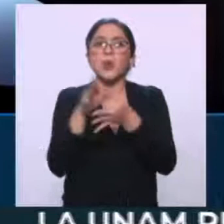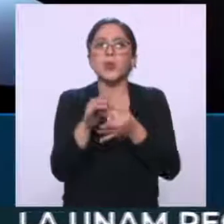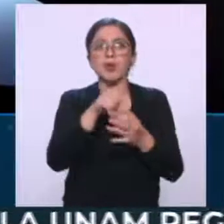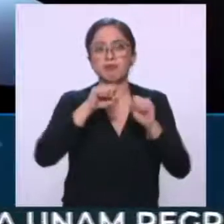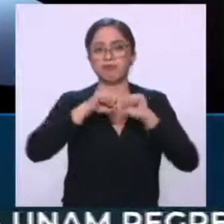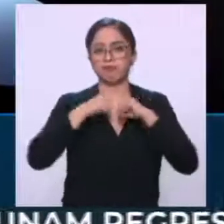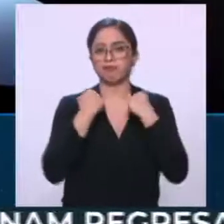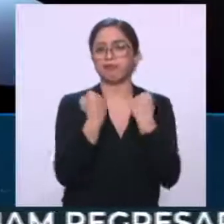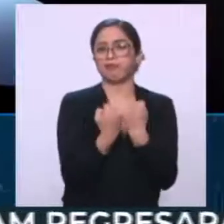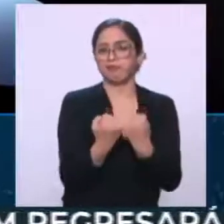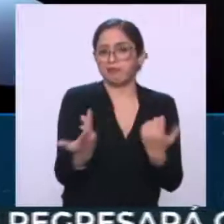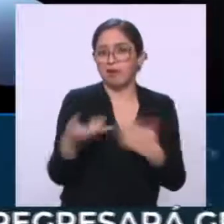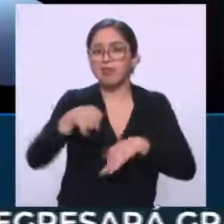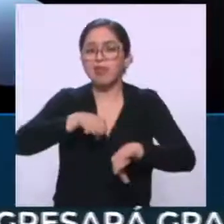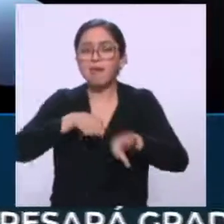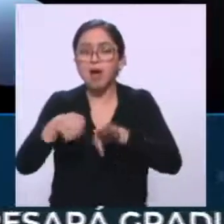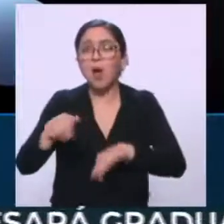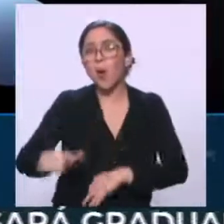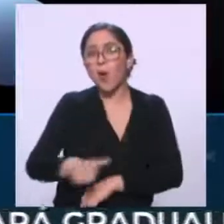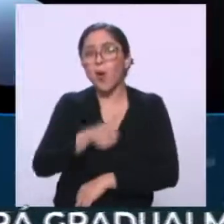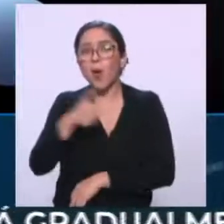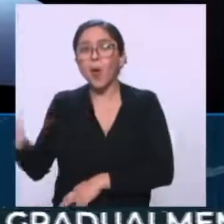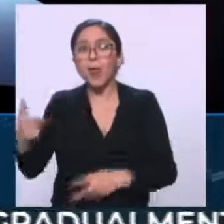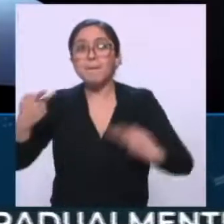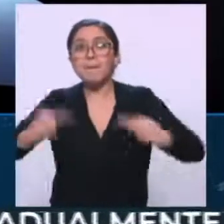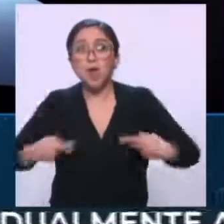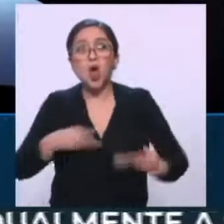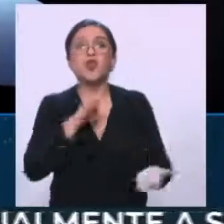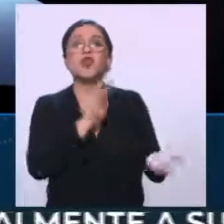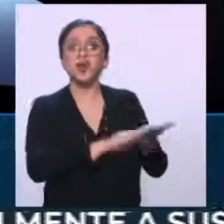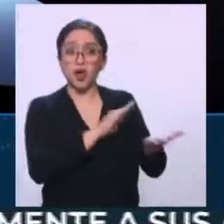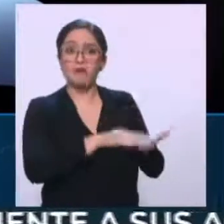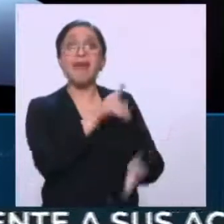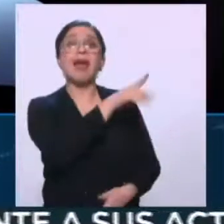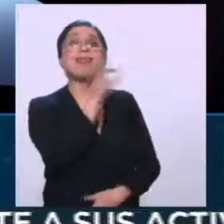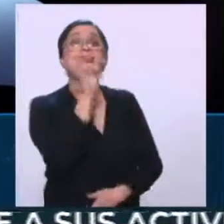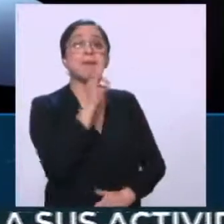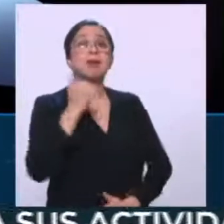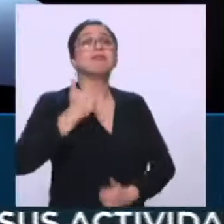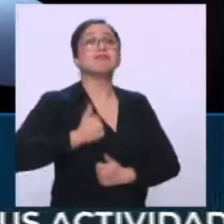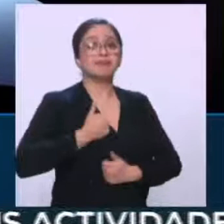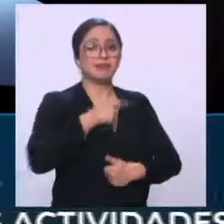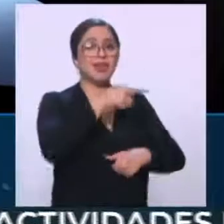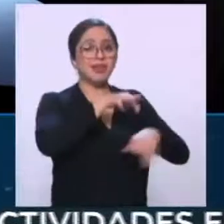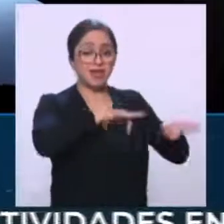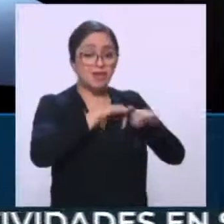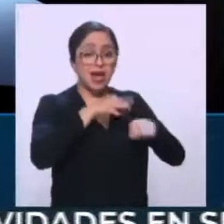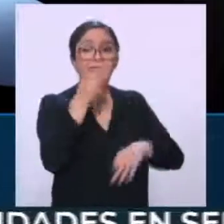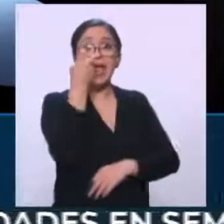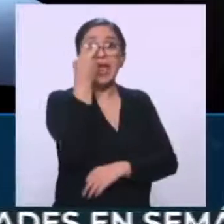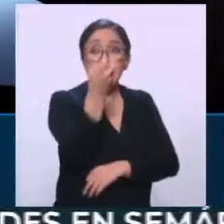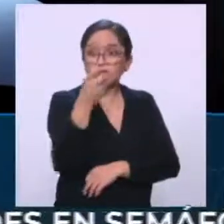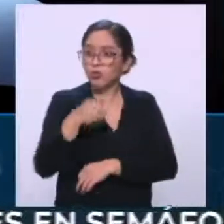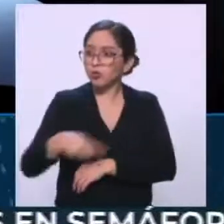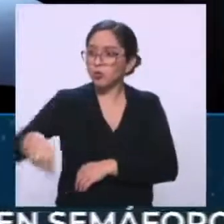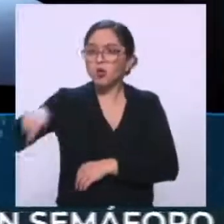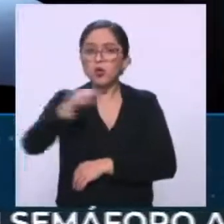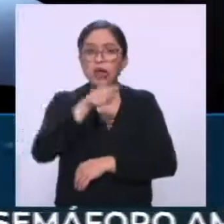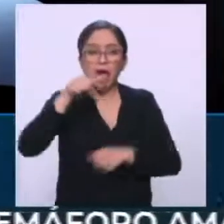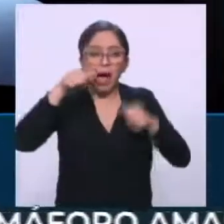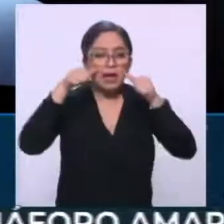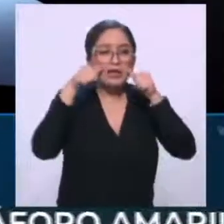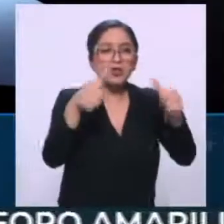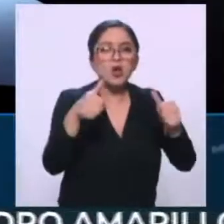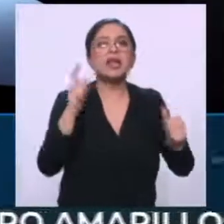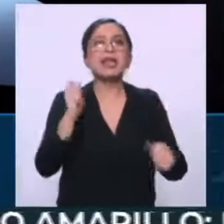que incluso posiblemente todavía muchos estén en activo. Entonces creo que ahí es el punto en donde hay que poner atención, en la presión que